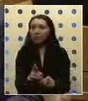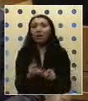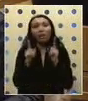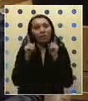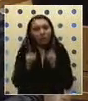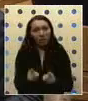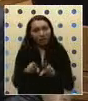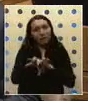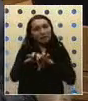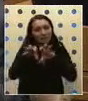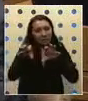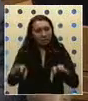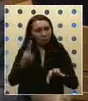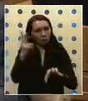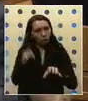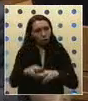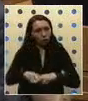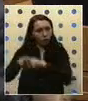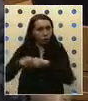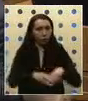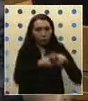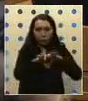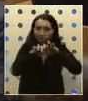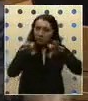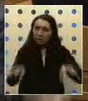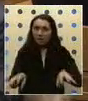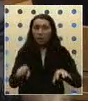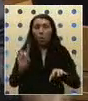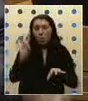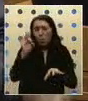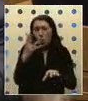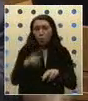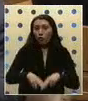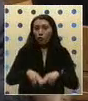deben separarse los dos fondos, y además en el único fondo